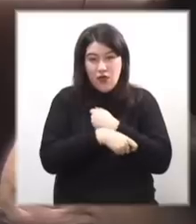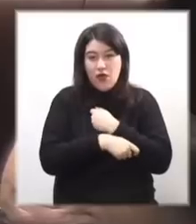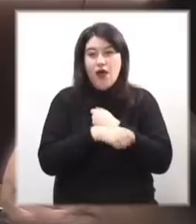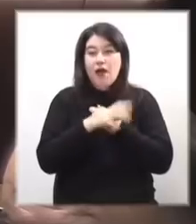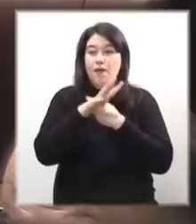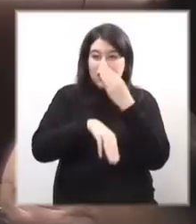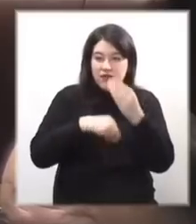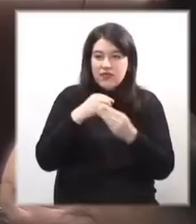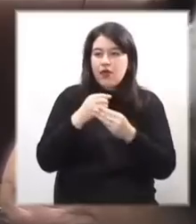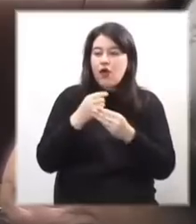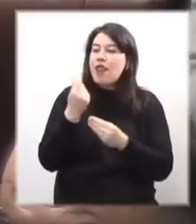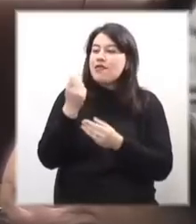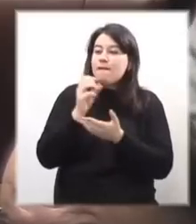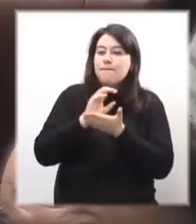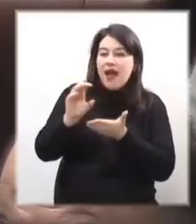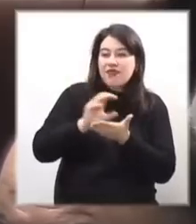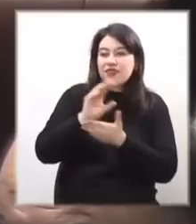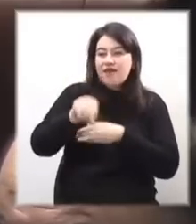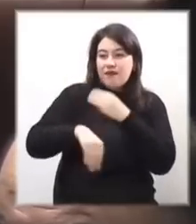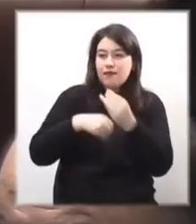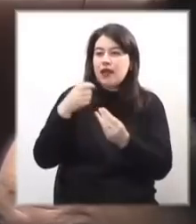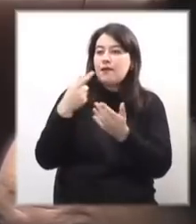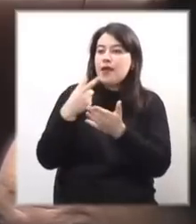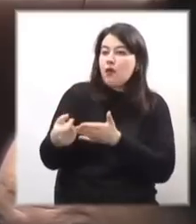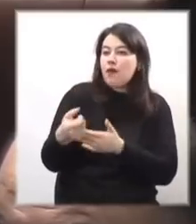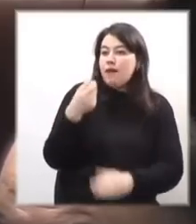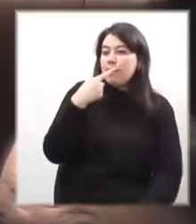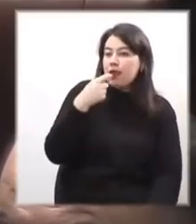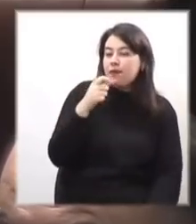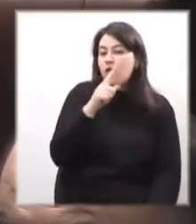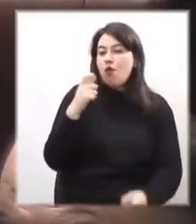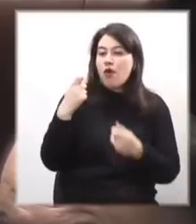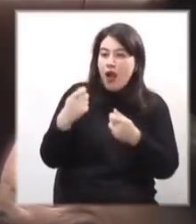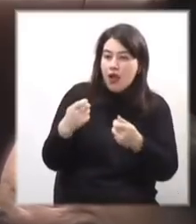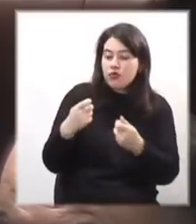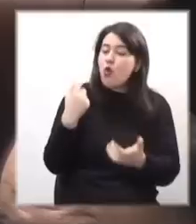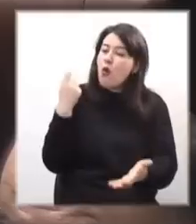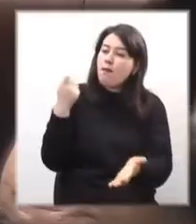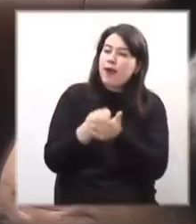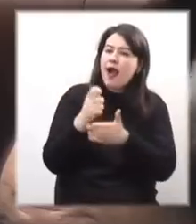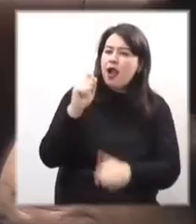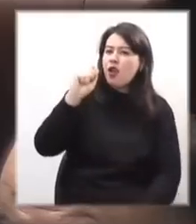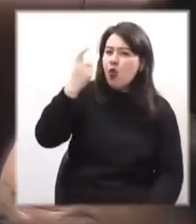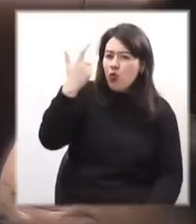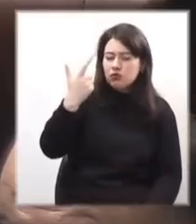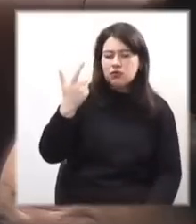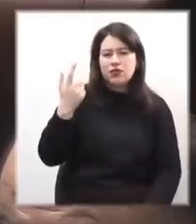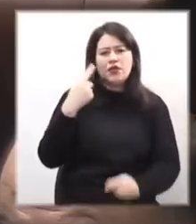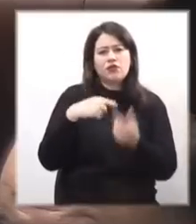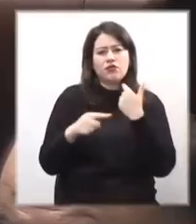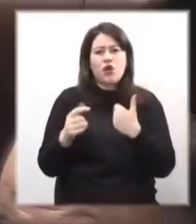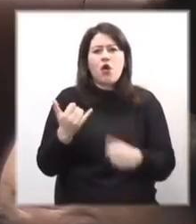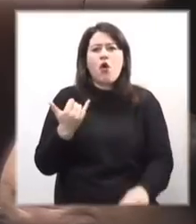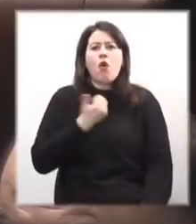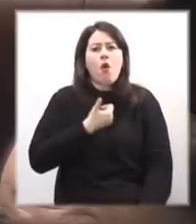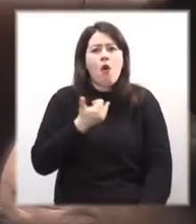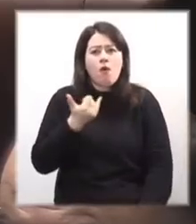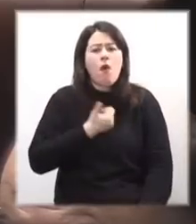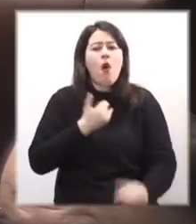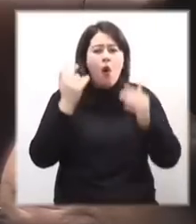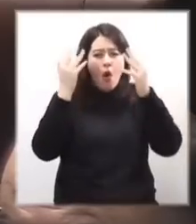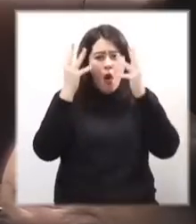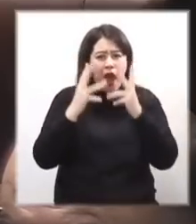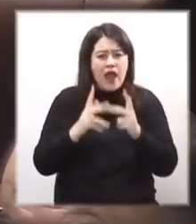familia o le adelantan plata para pagar medicamentos o gastos cotidianos. ¿Cómo puede ser de que